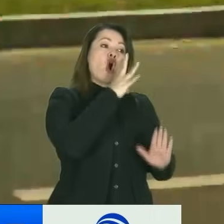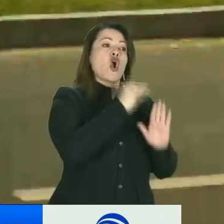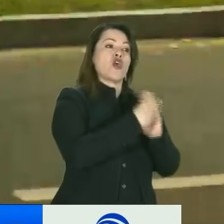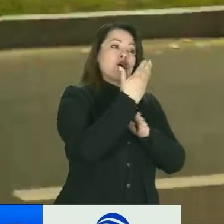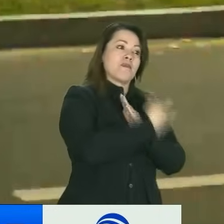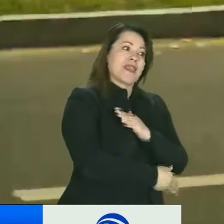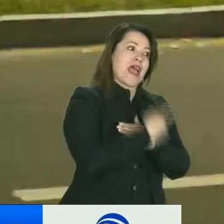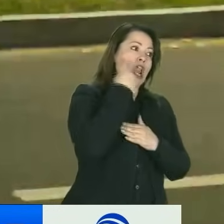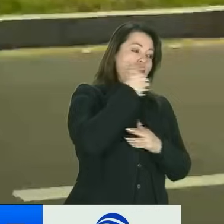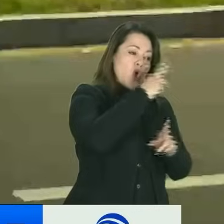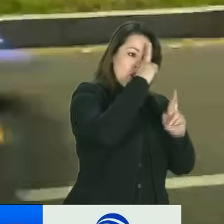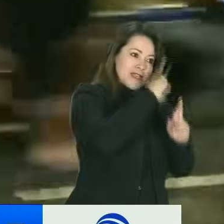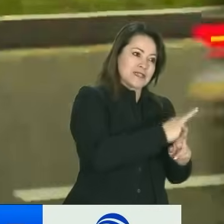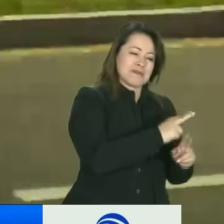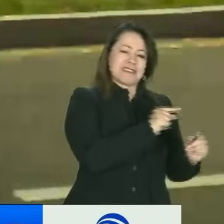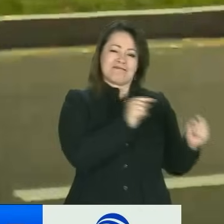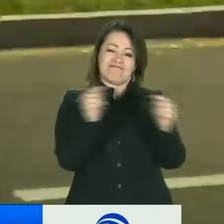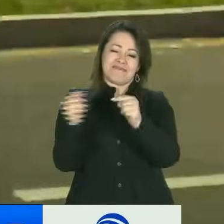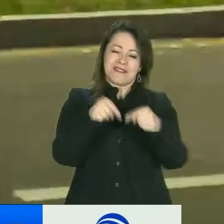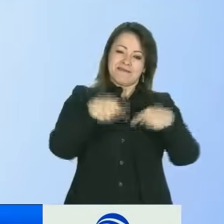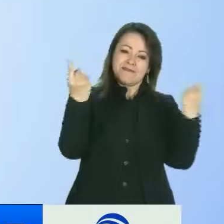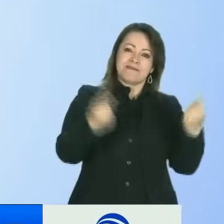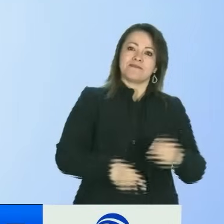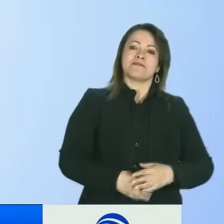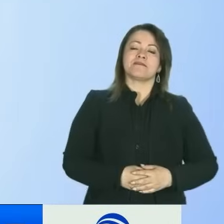En el siguiente informe tenemos los detalles.